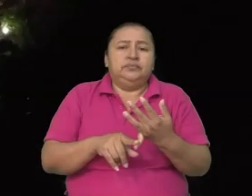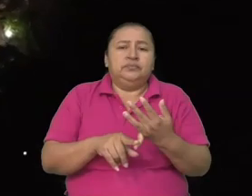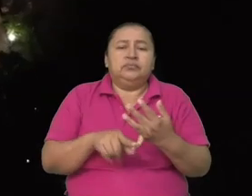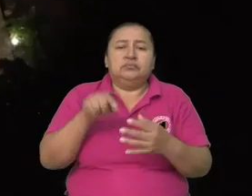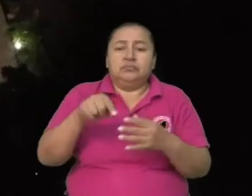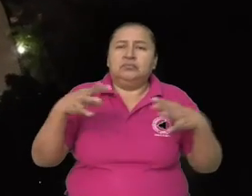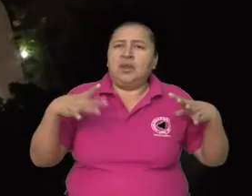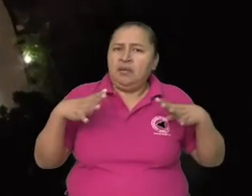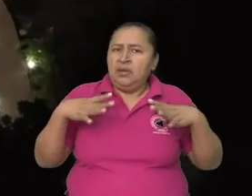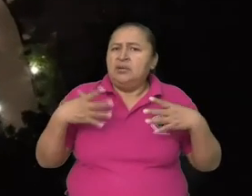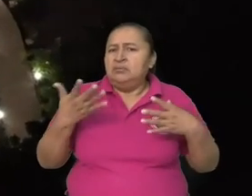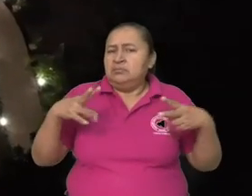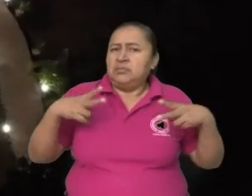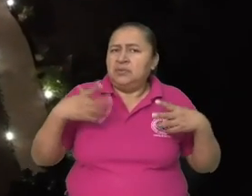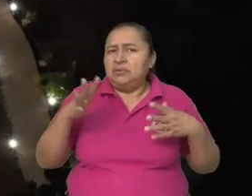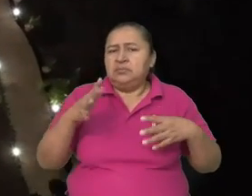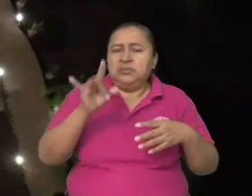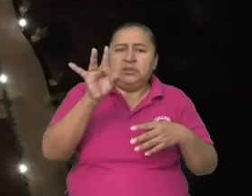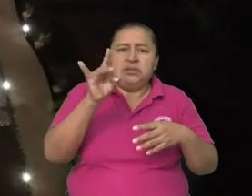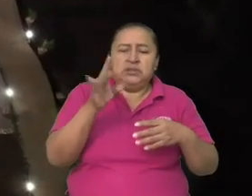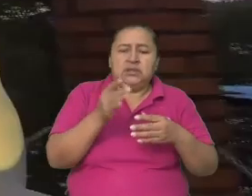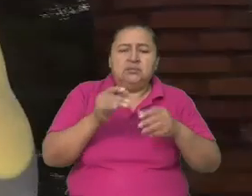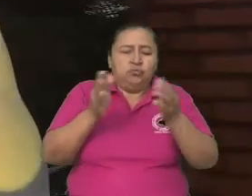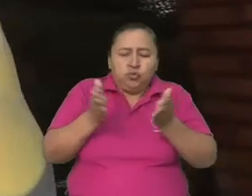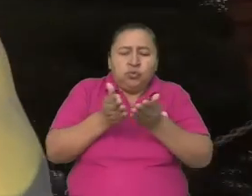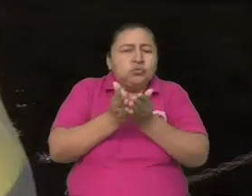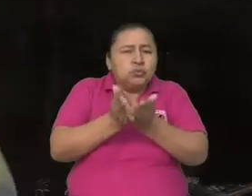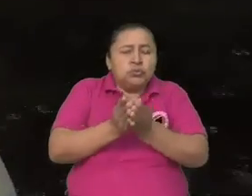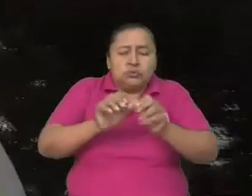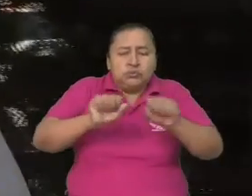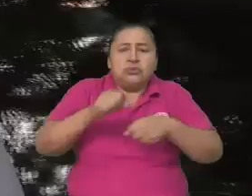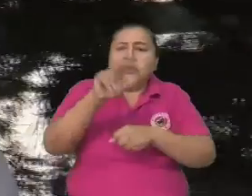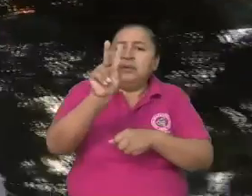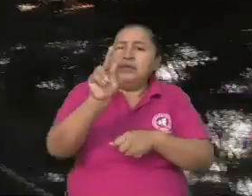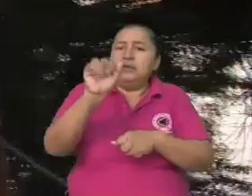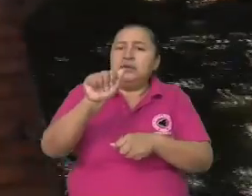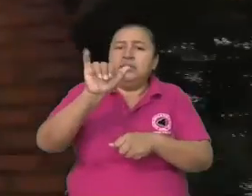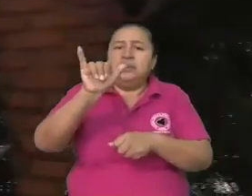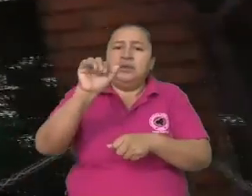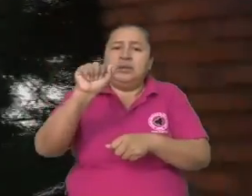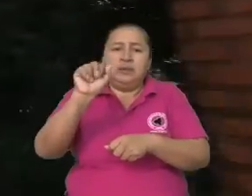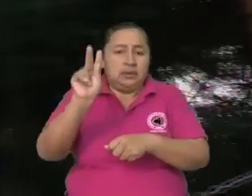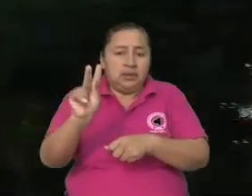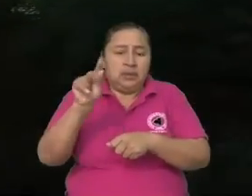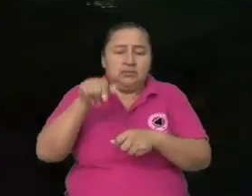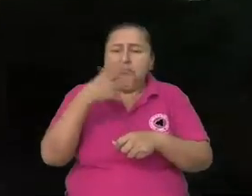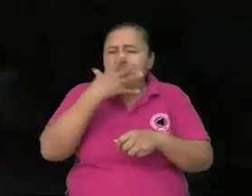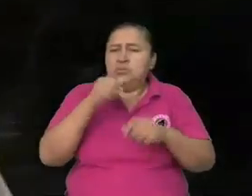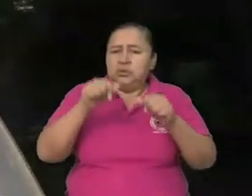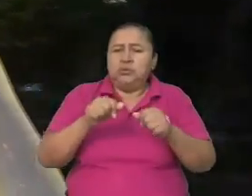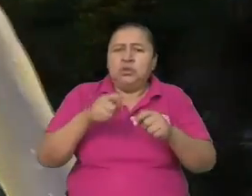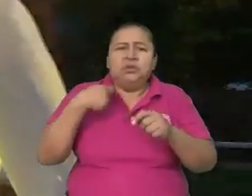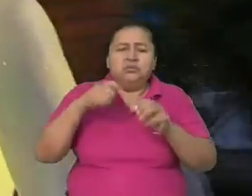En abril ya vienen 15 kayaks, unos kayaks muy bonitos, que son grandes y traen un